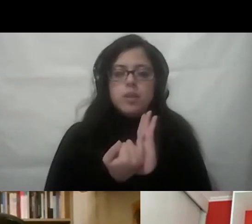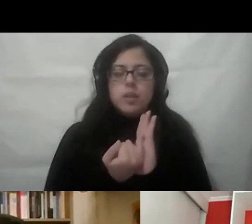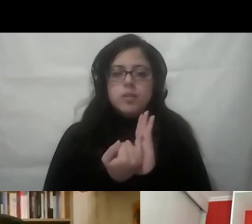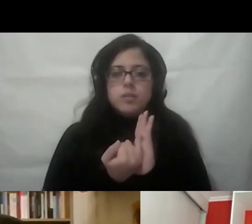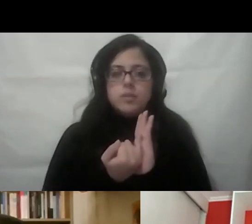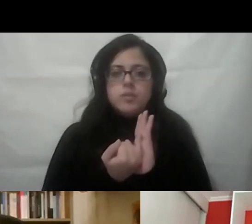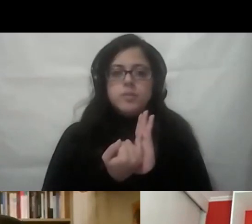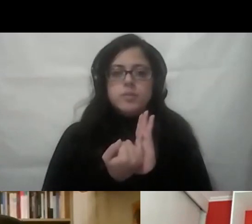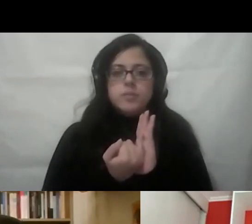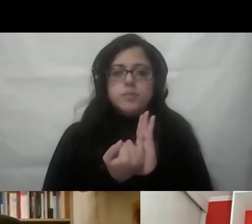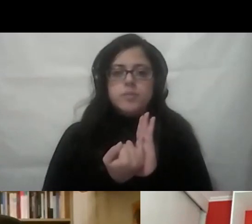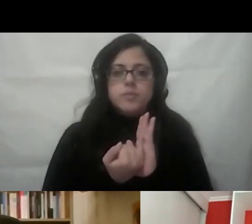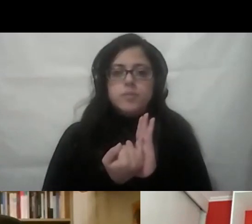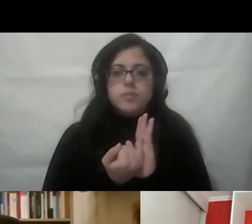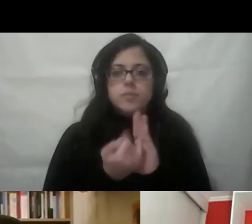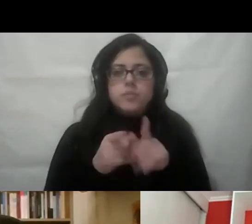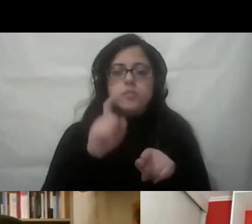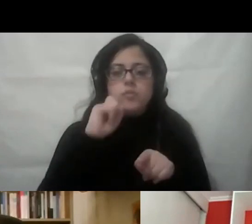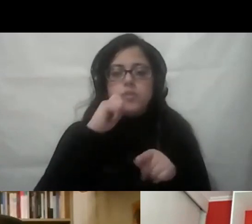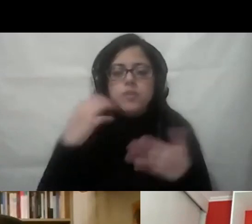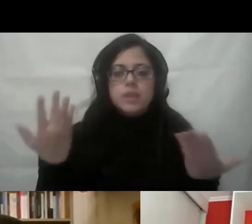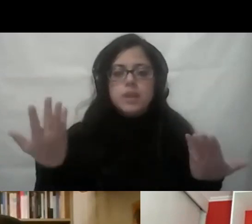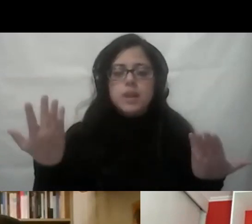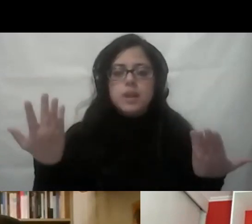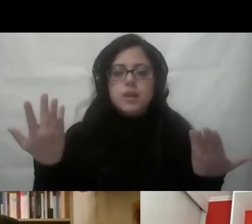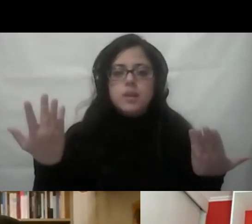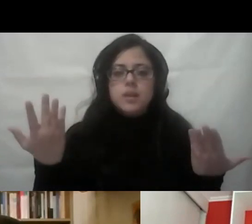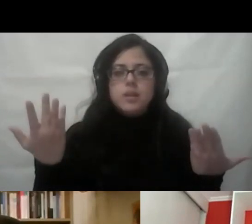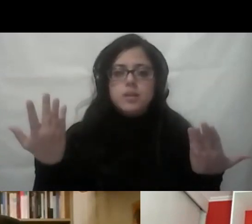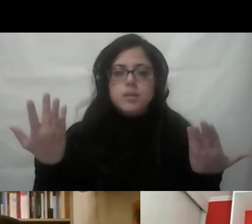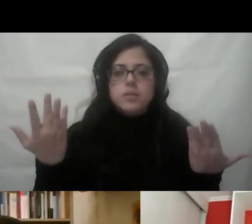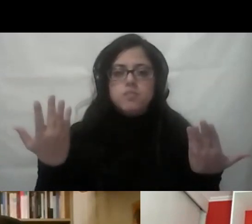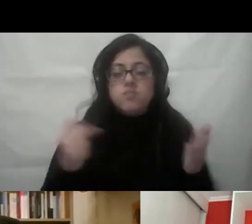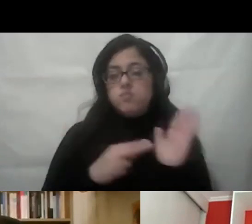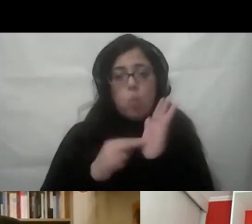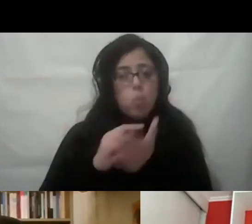Y eso es una práctica, sería un ejemplo.